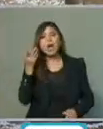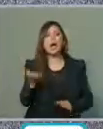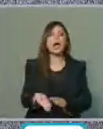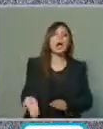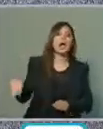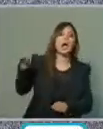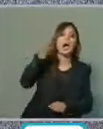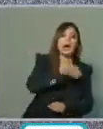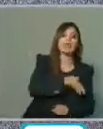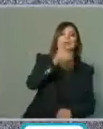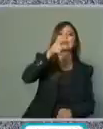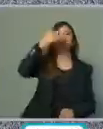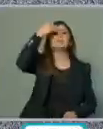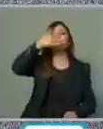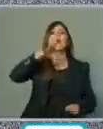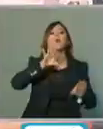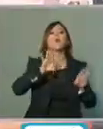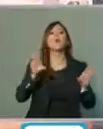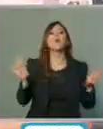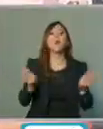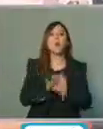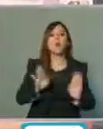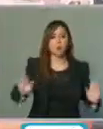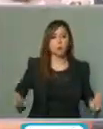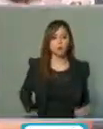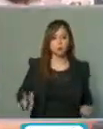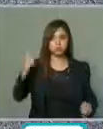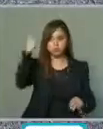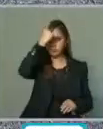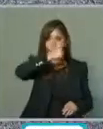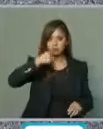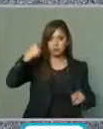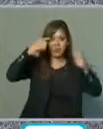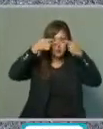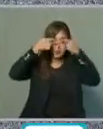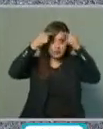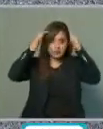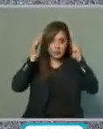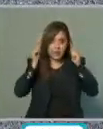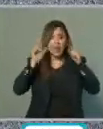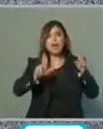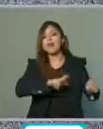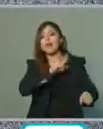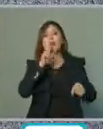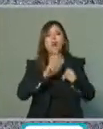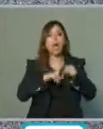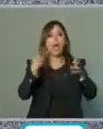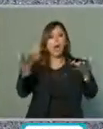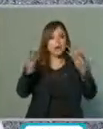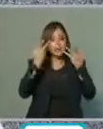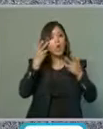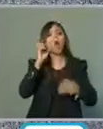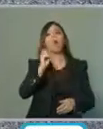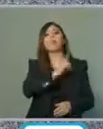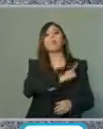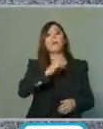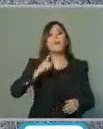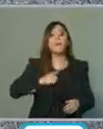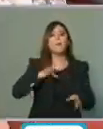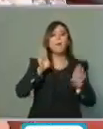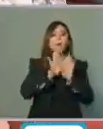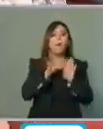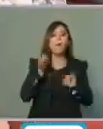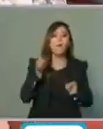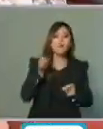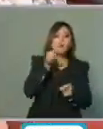debemos conocer qué tipo de ceja es la que le queda a nuestro rostro, si debemos de seguir la forma natural que tenemos o darle un pequeño